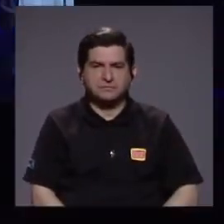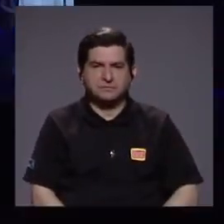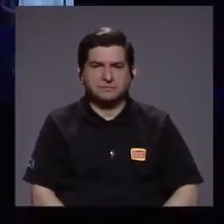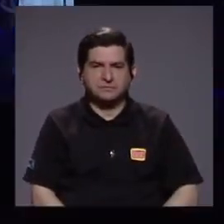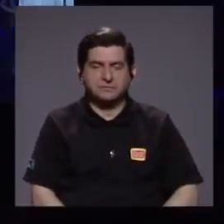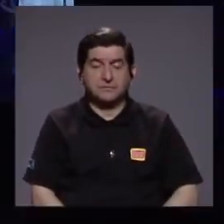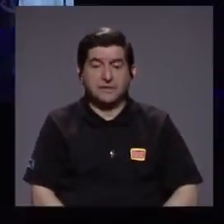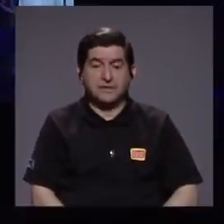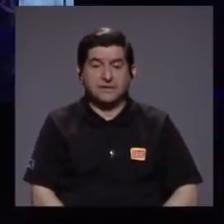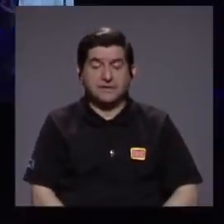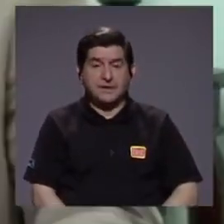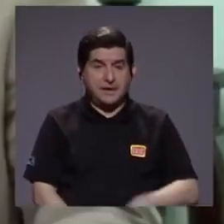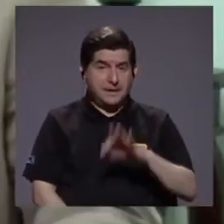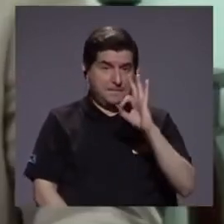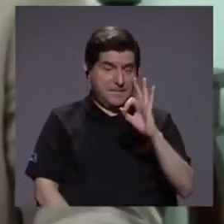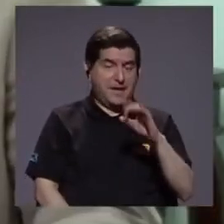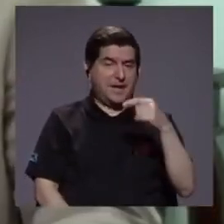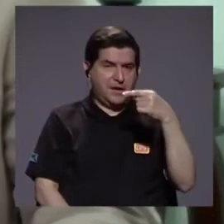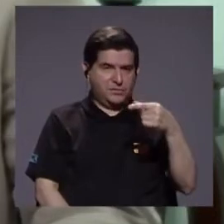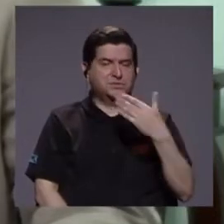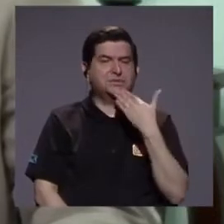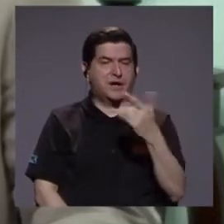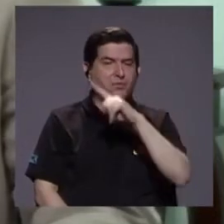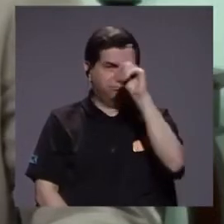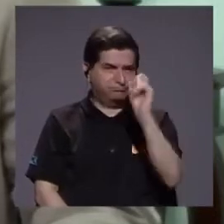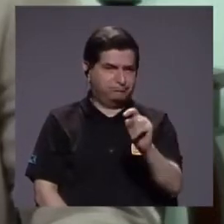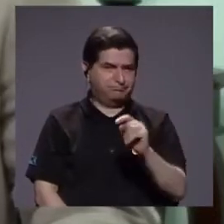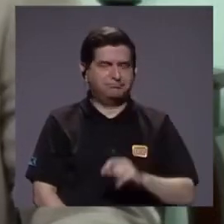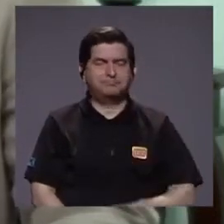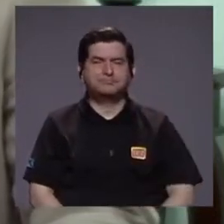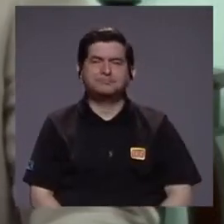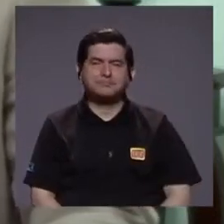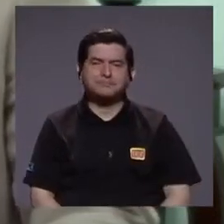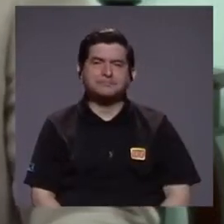Bueno, Gustavo, gracias por la pregunta.